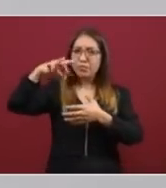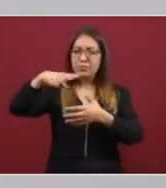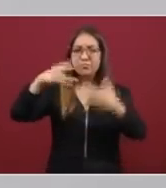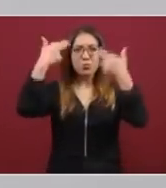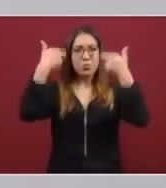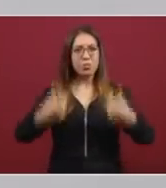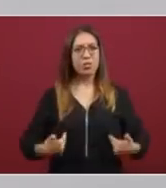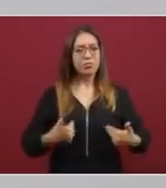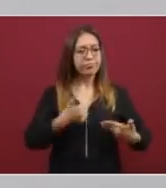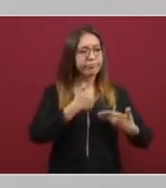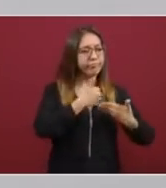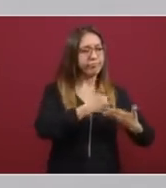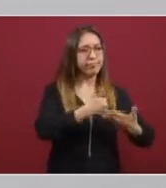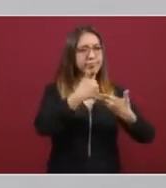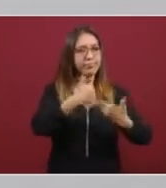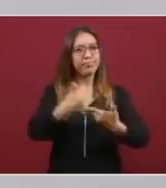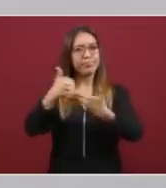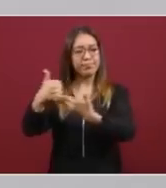humanitaria.